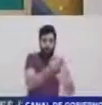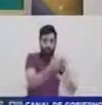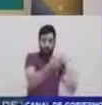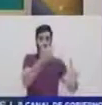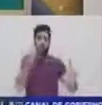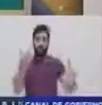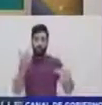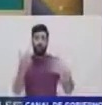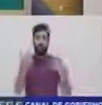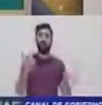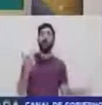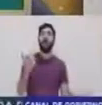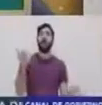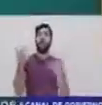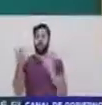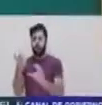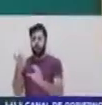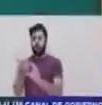implantarlos